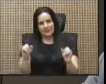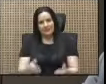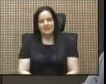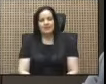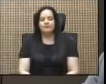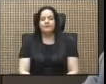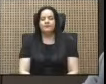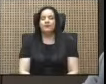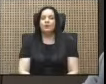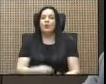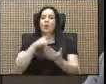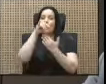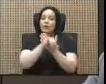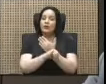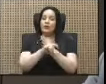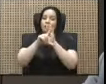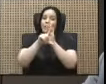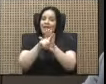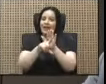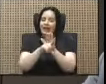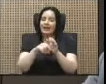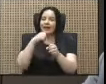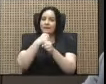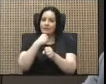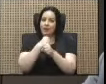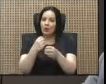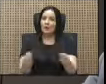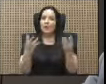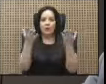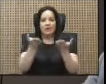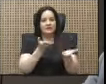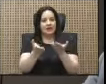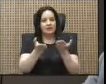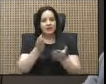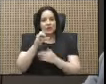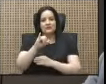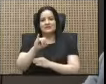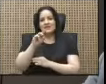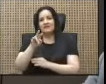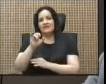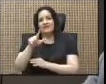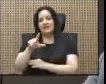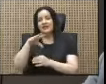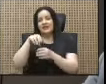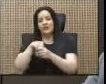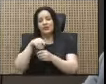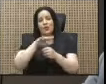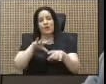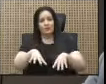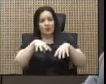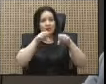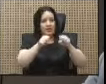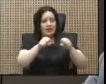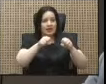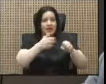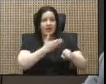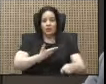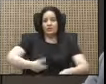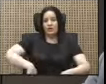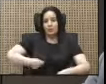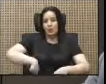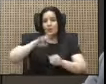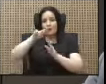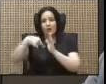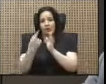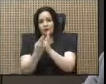Un proyecto de ley de empleo público con un servicio civil dentro del Poder Ejecutivo y debilitado por el rol que se le pretende